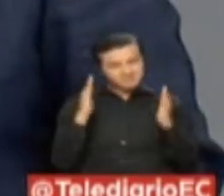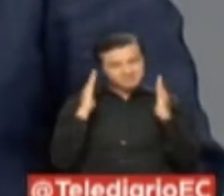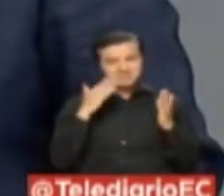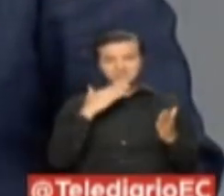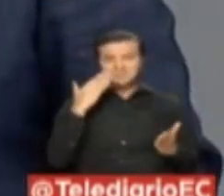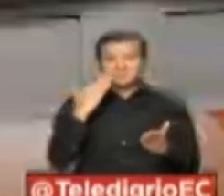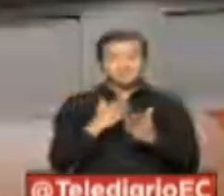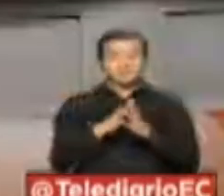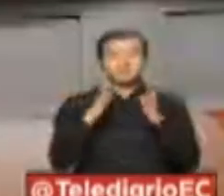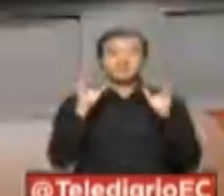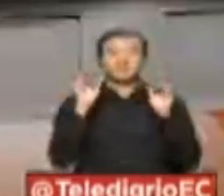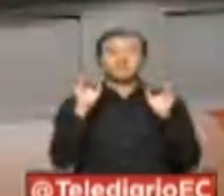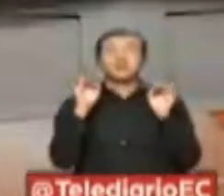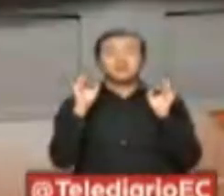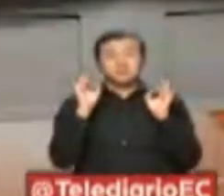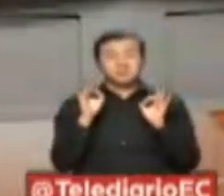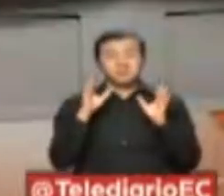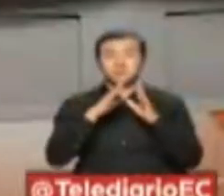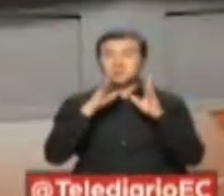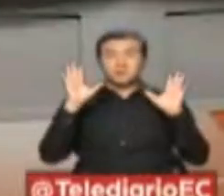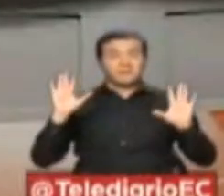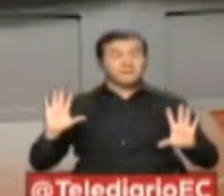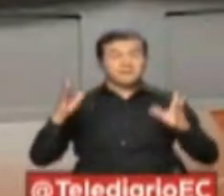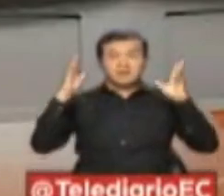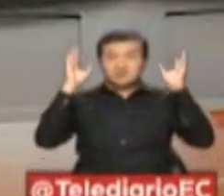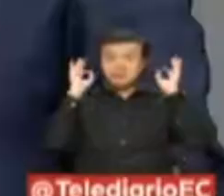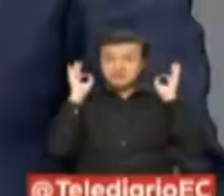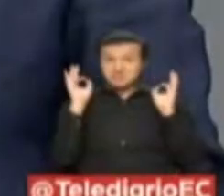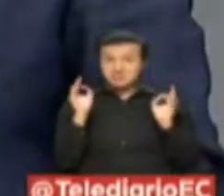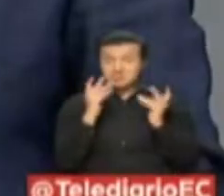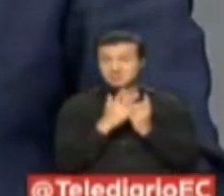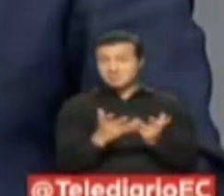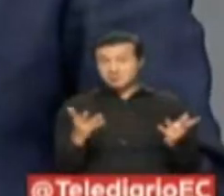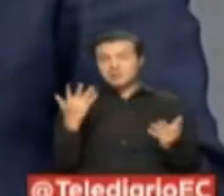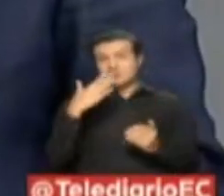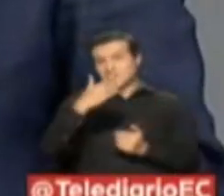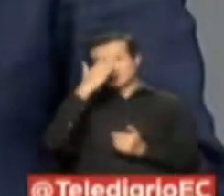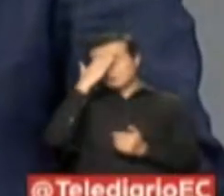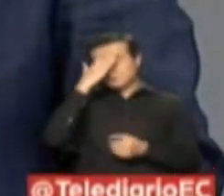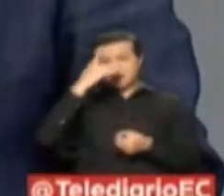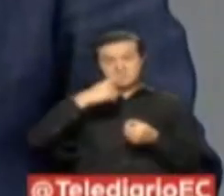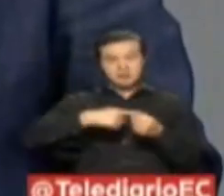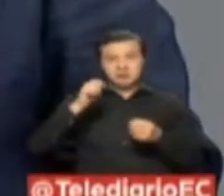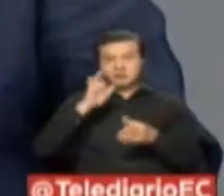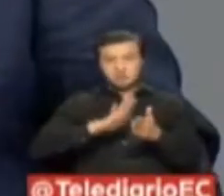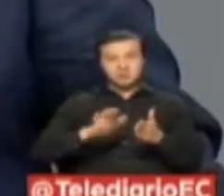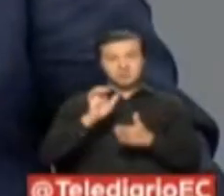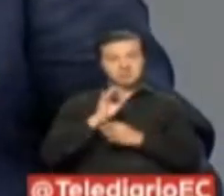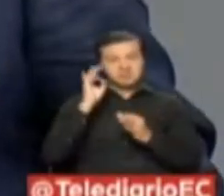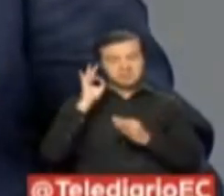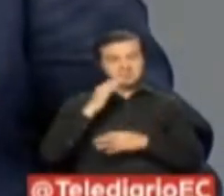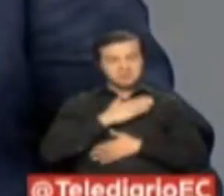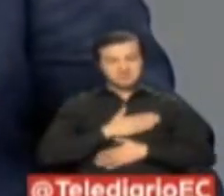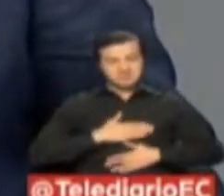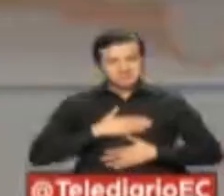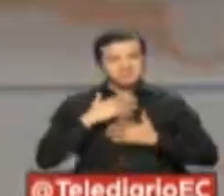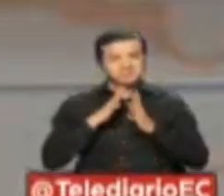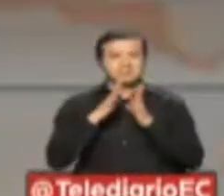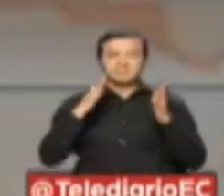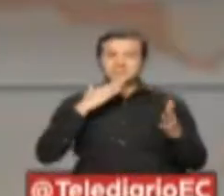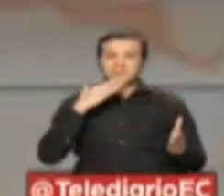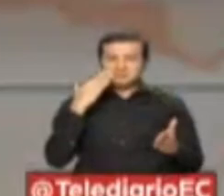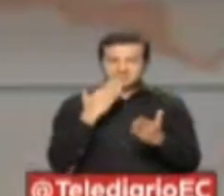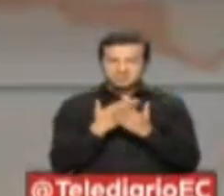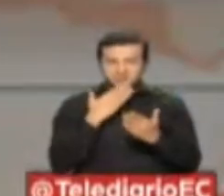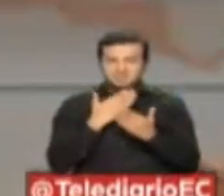mucha suerte es una gran fiesta y sabemos que quito y el ecuador la va a disfrutar muchísimas